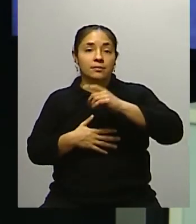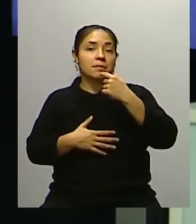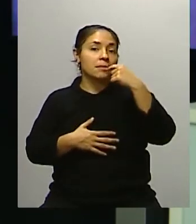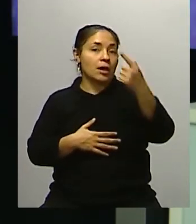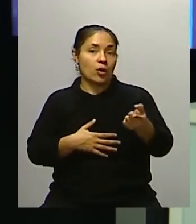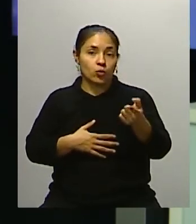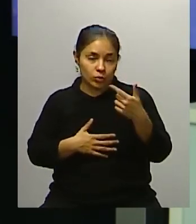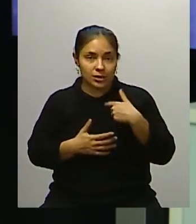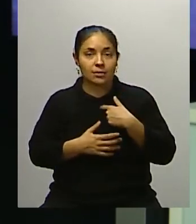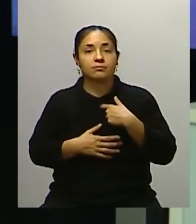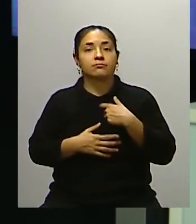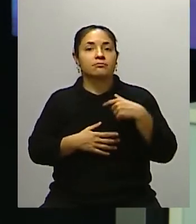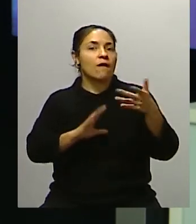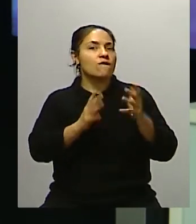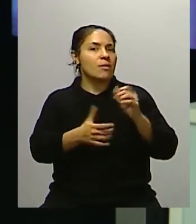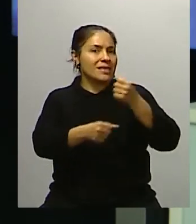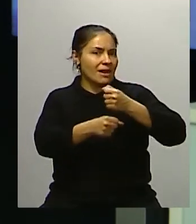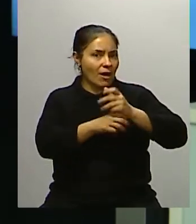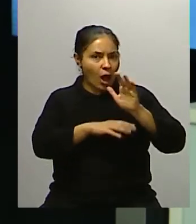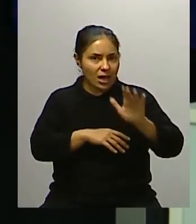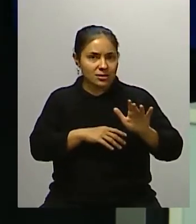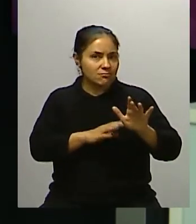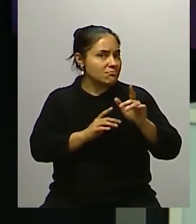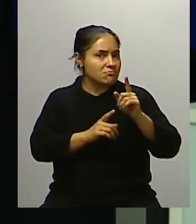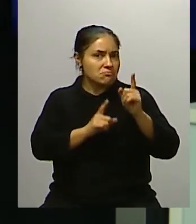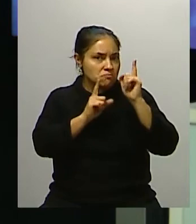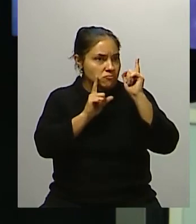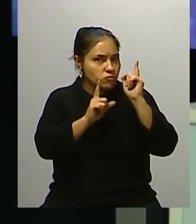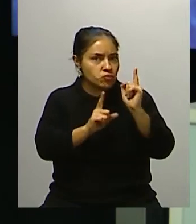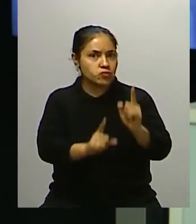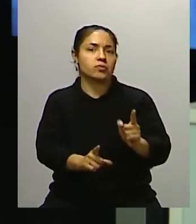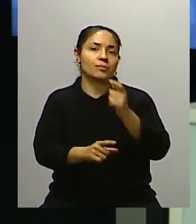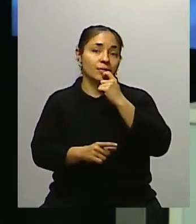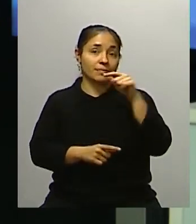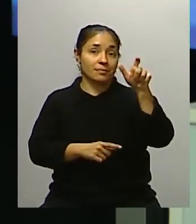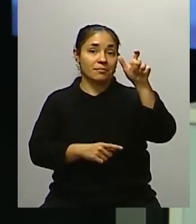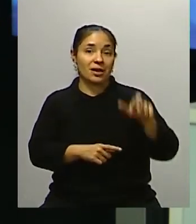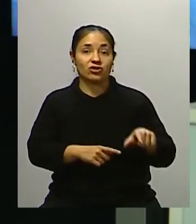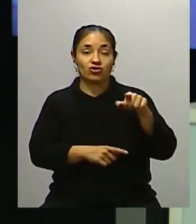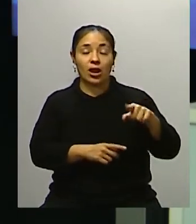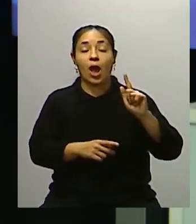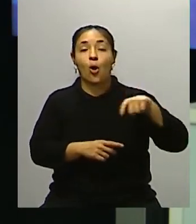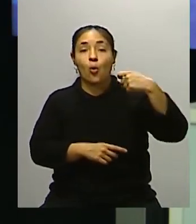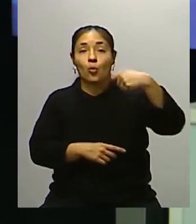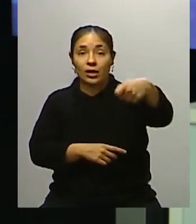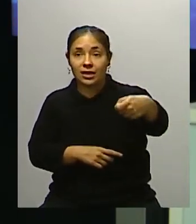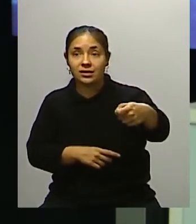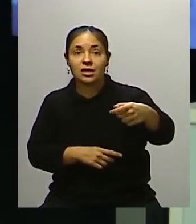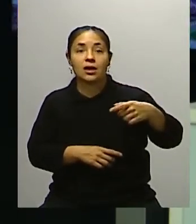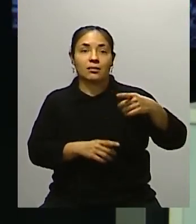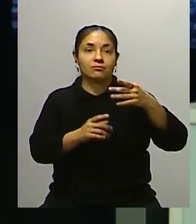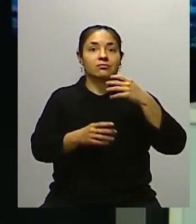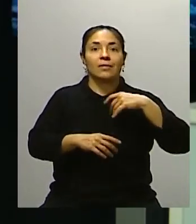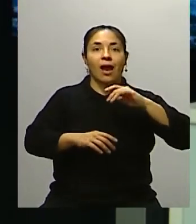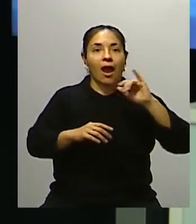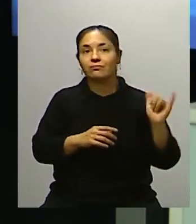de sistema llegó para quedarse? Porque además significa que cuando esas personas tengan que jubilarse, también la jubilación no va a ser tal vez la